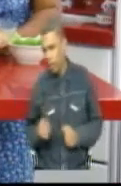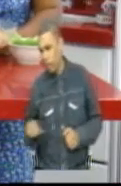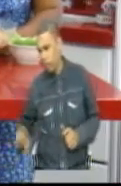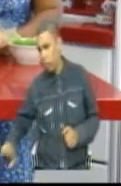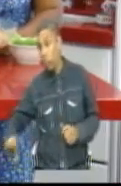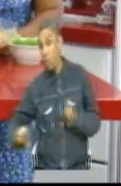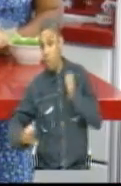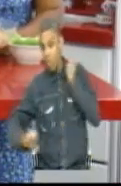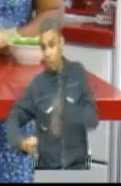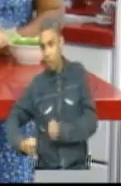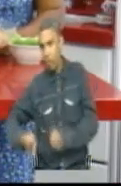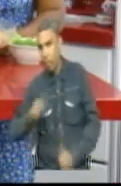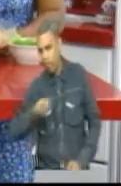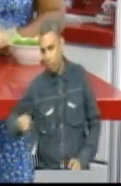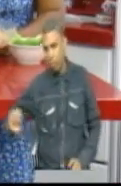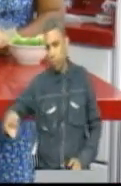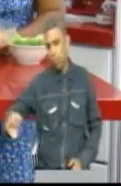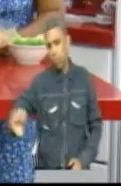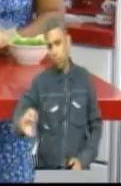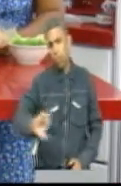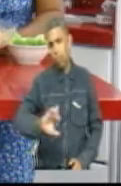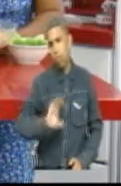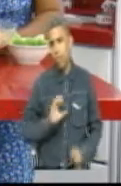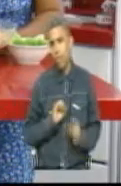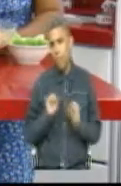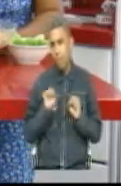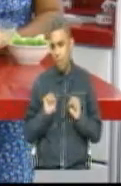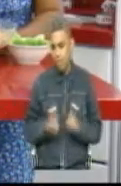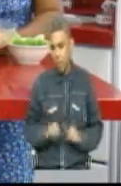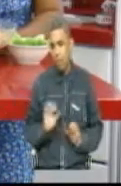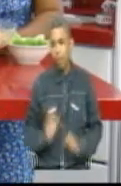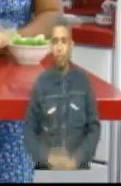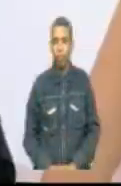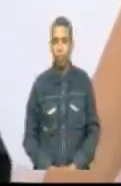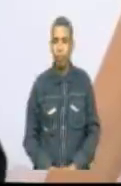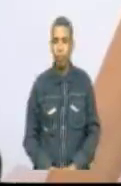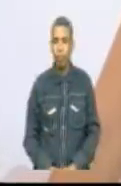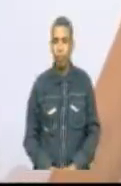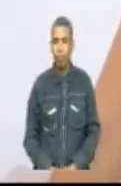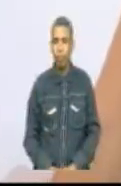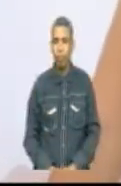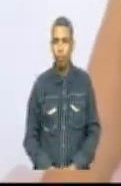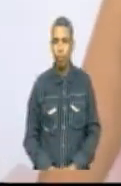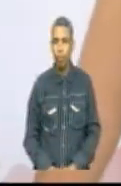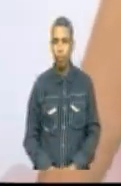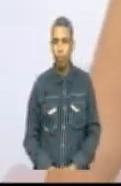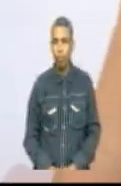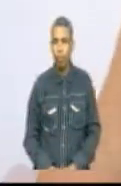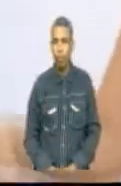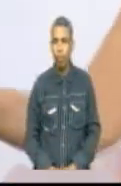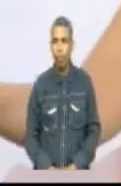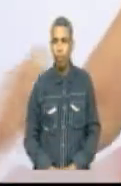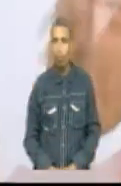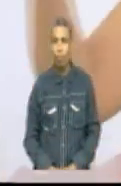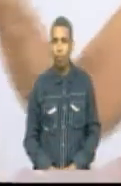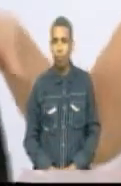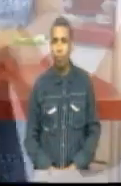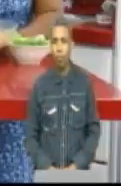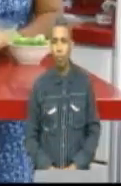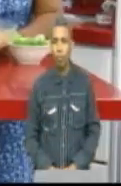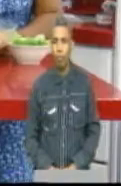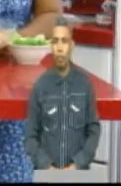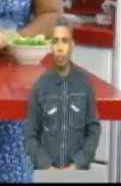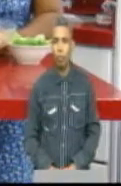fuerte ok entonces es más que todo para eso se utiliza y es un vinagre es muy rico bueno estas y otras